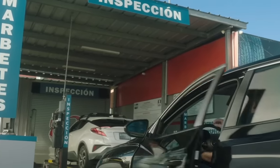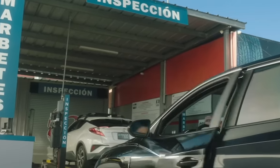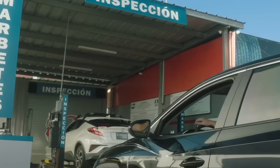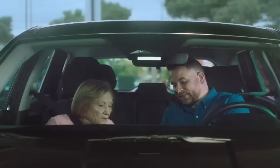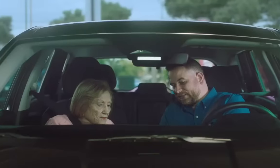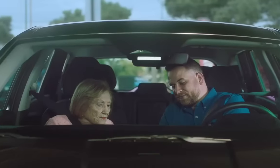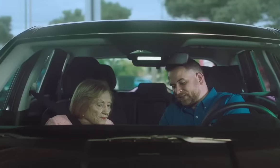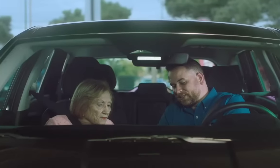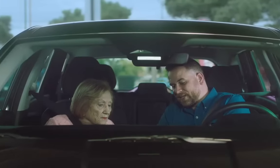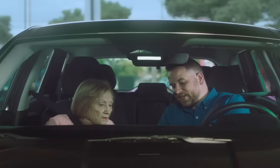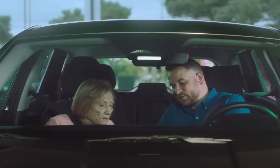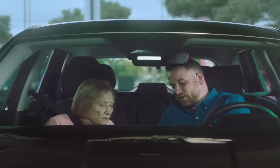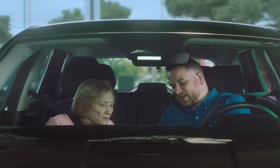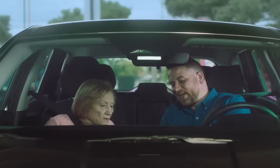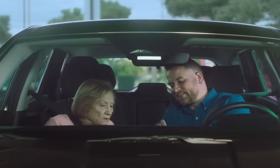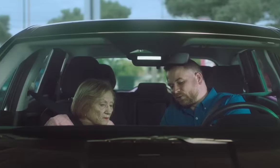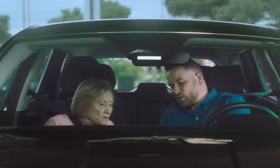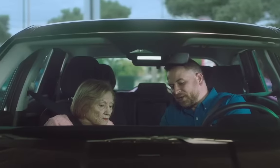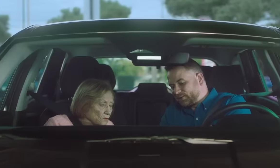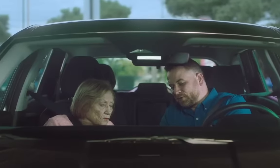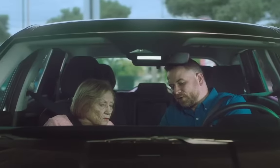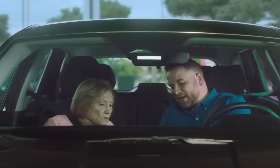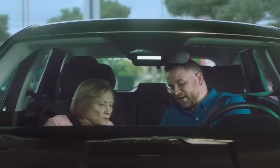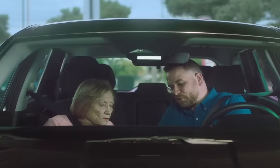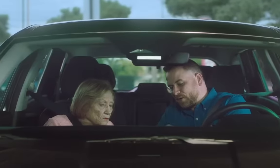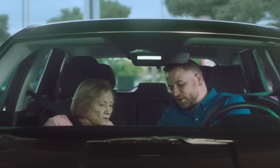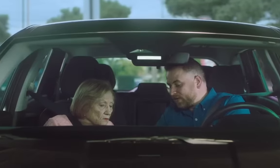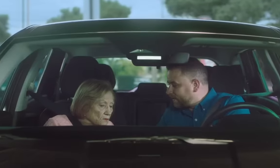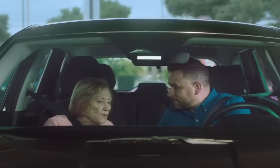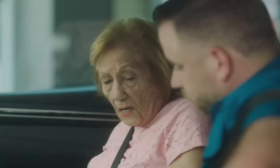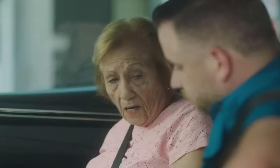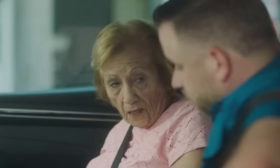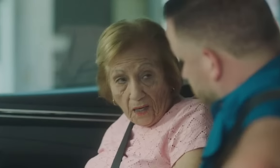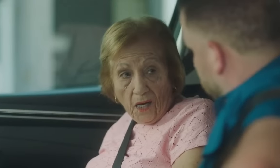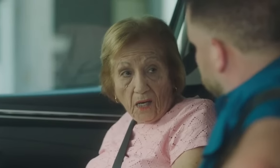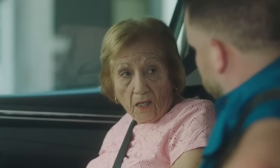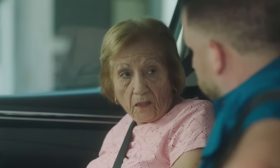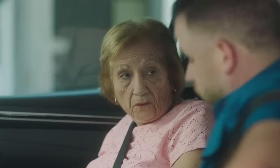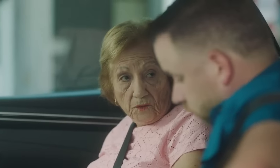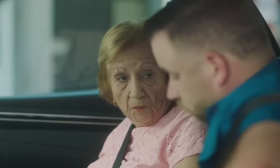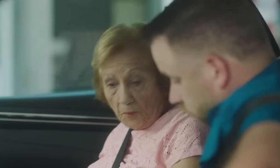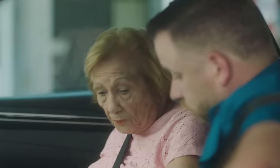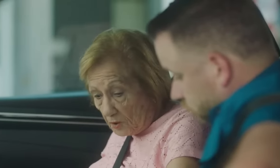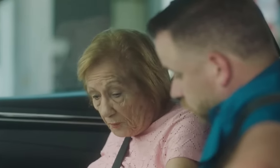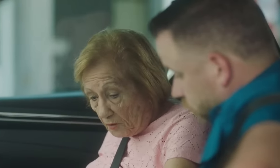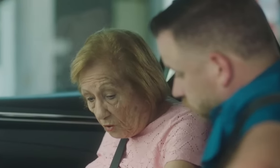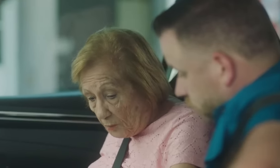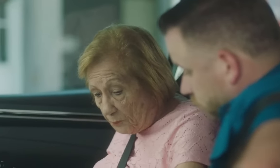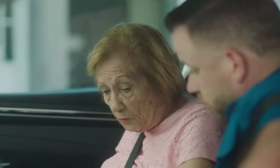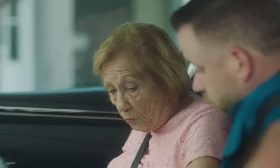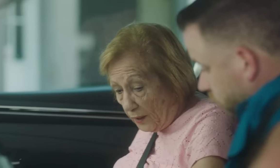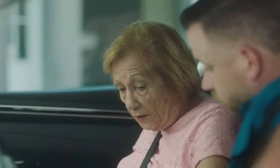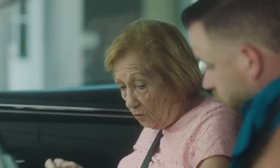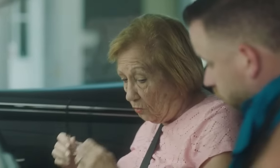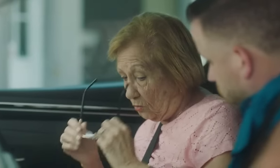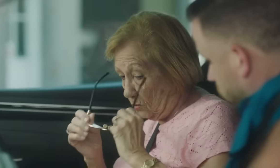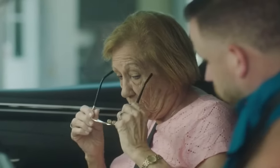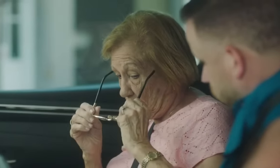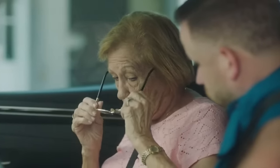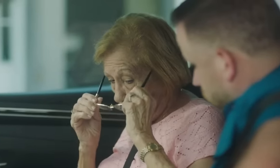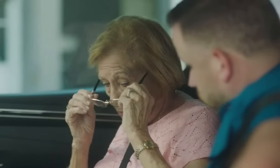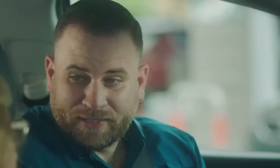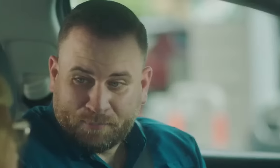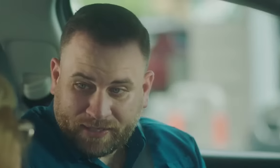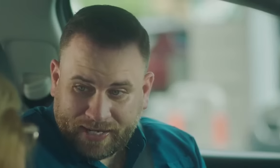Mira, abuela, así de fácil es escoger el seguro obligatorio en el formulario digital. Ajá, déjame ponerme los